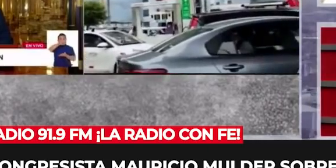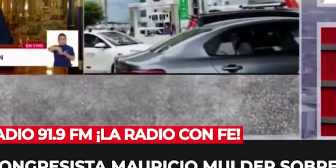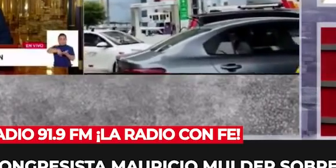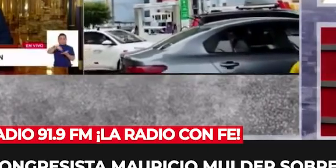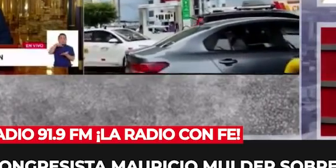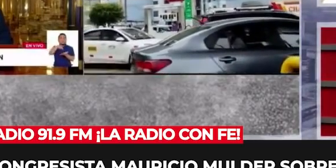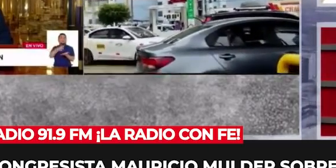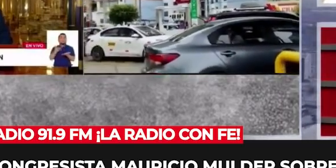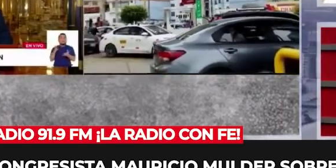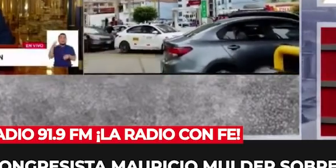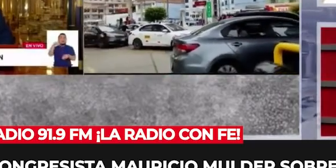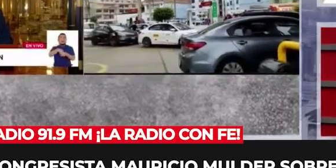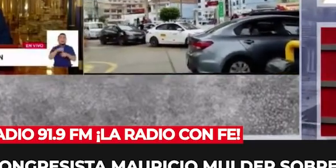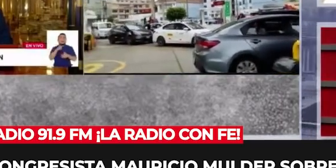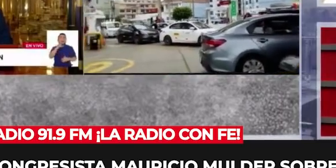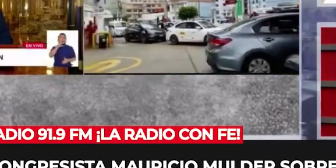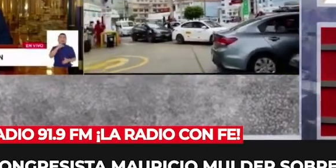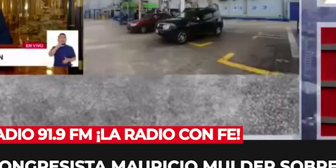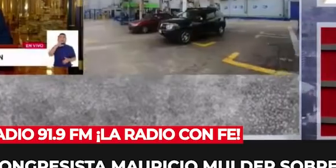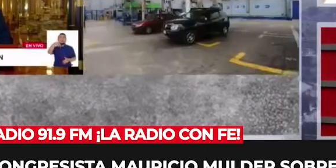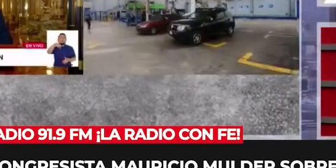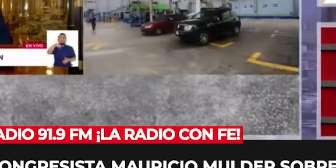asilado político Vladimir Cerrón.